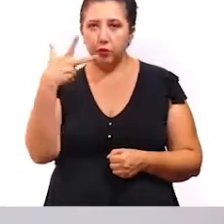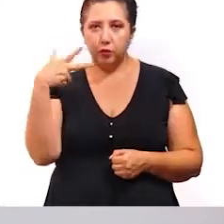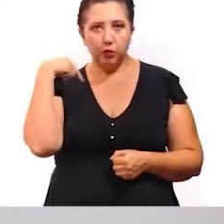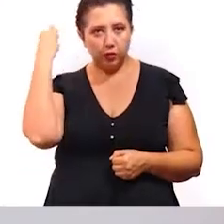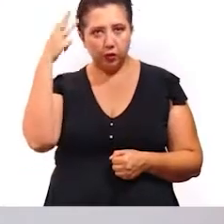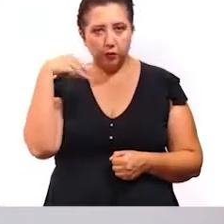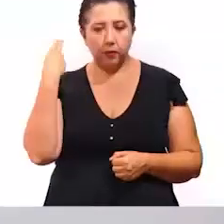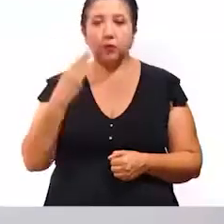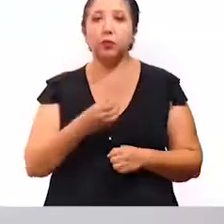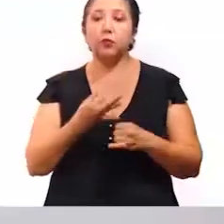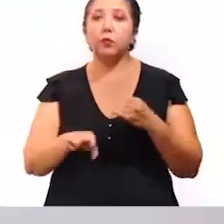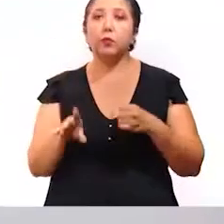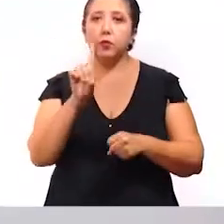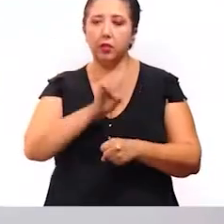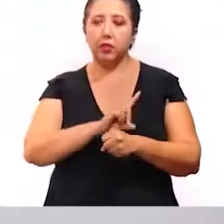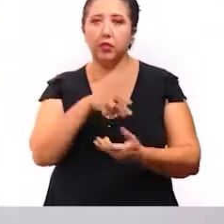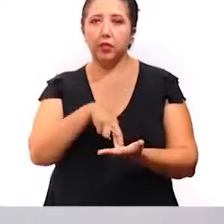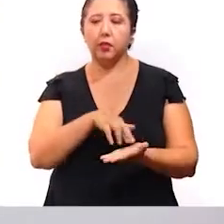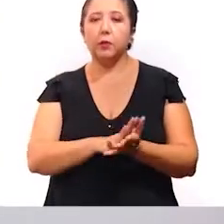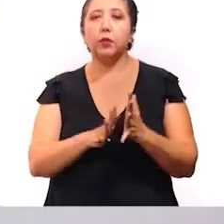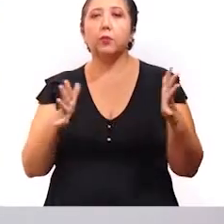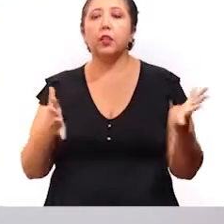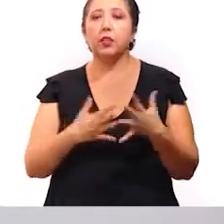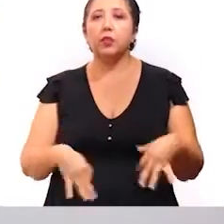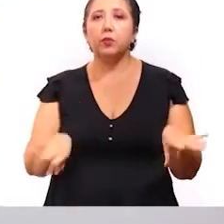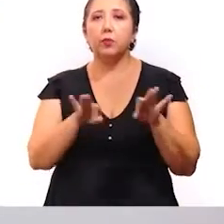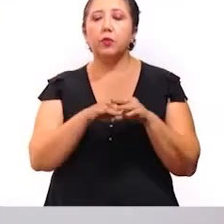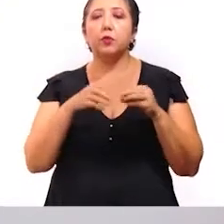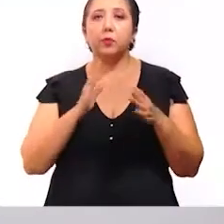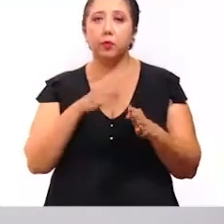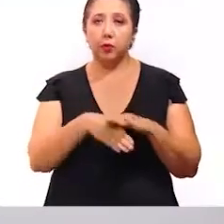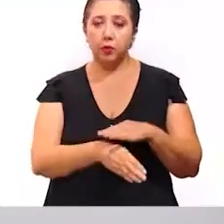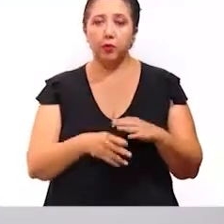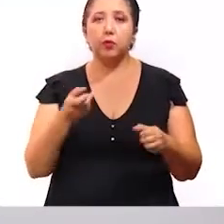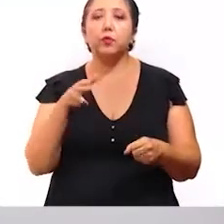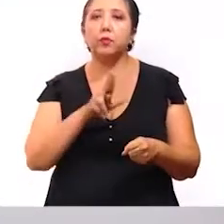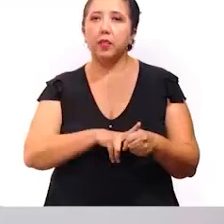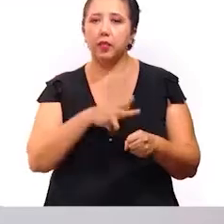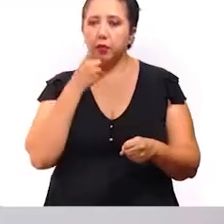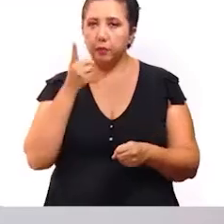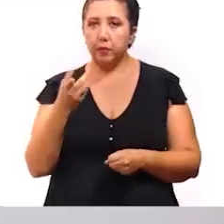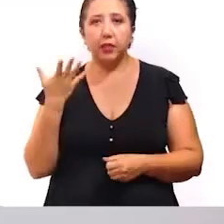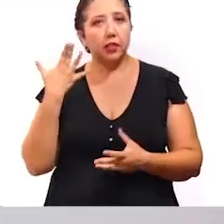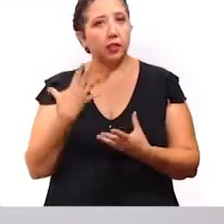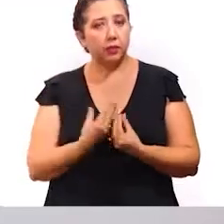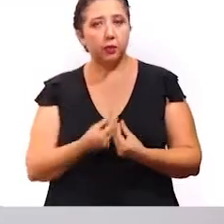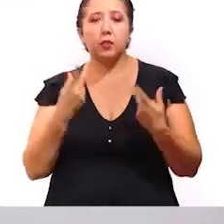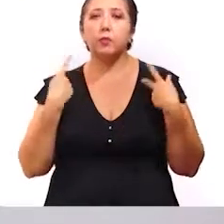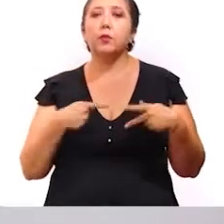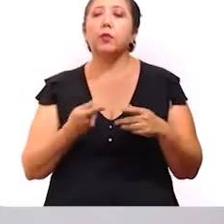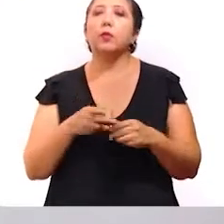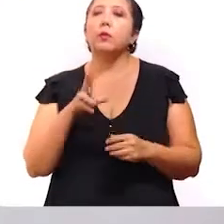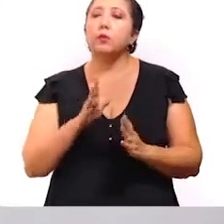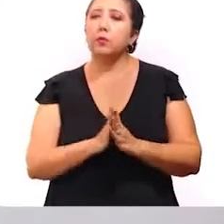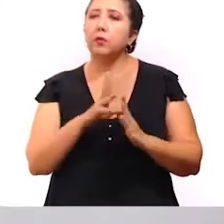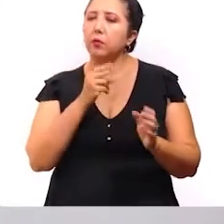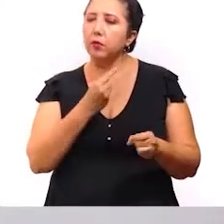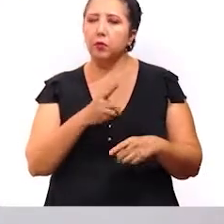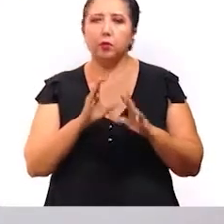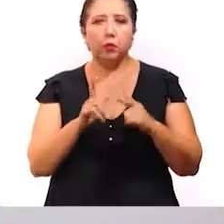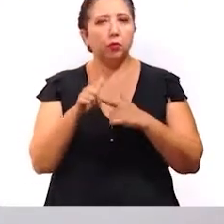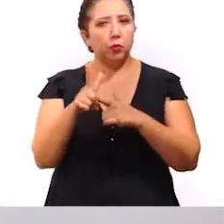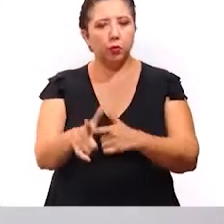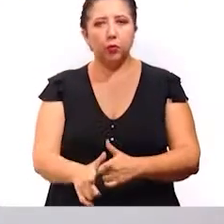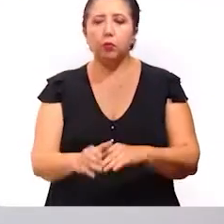de marzo. En los últimos días se ha registrado un incremento importante en los ingresos hospitalarios, por lo que pedimos a la población no bajar la guardia